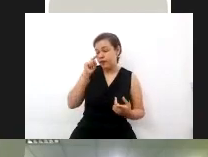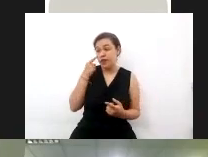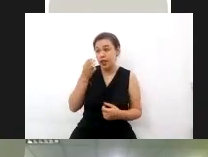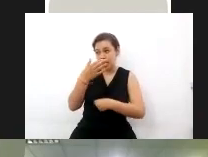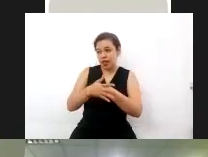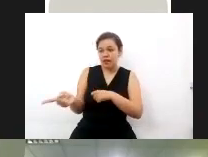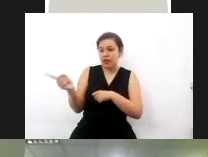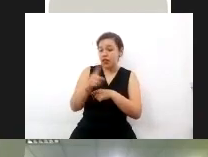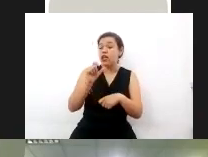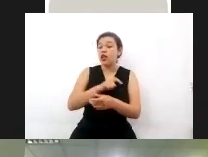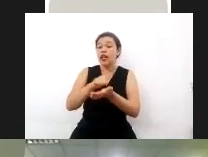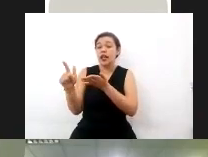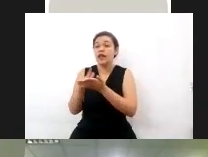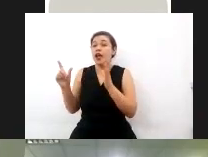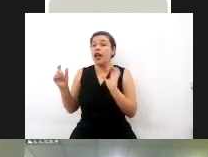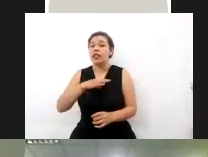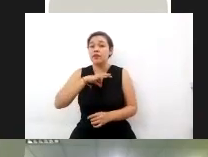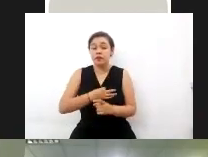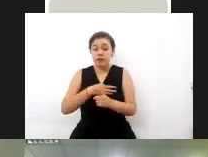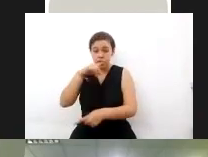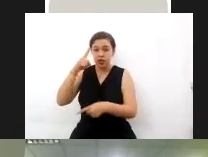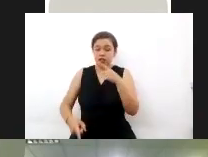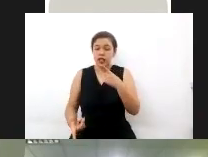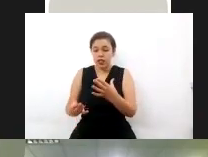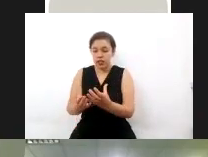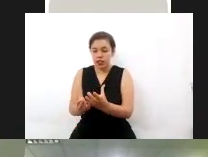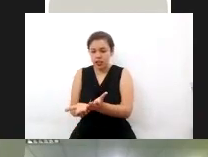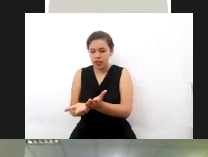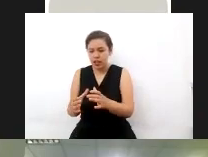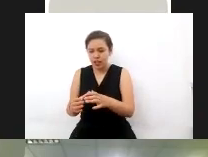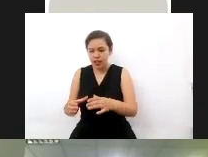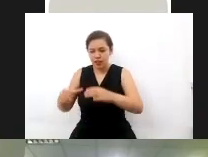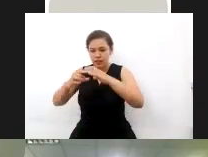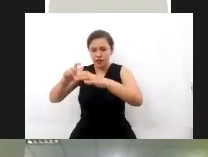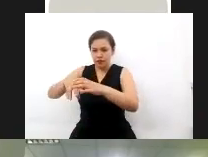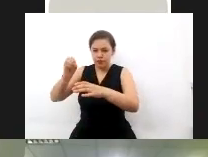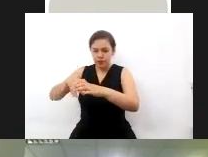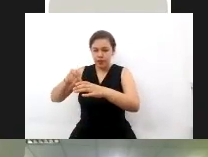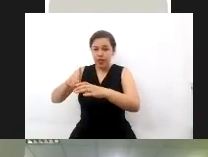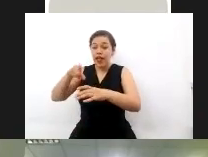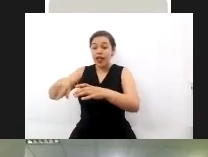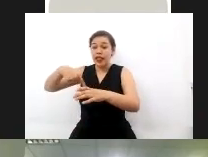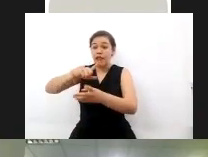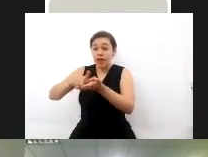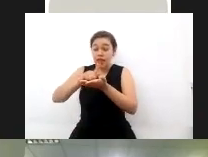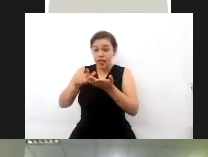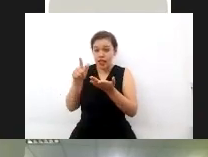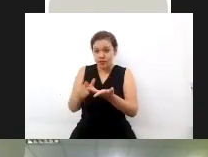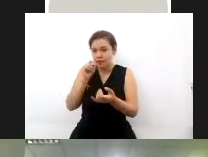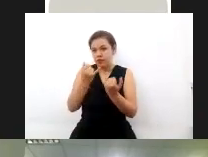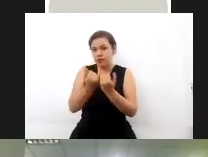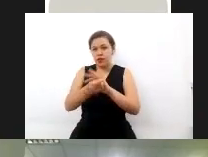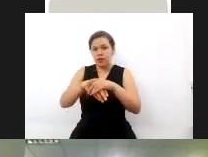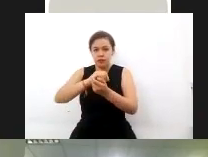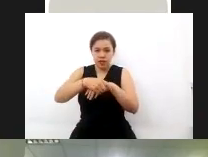lavar y desinfectar los botes en los que se están almacenando estos residuos, así como el lavado de manos una vez